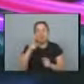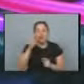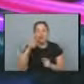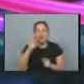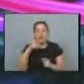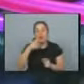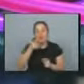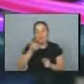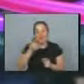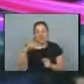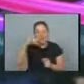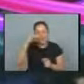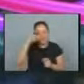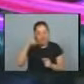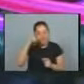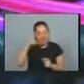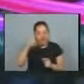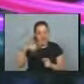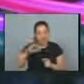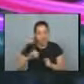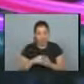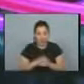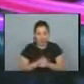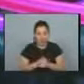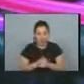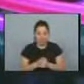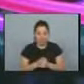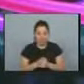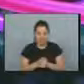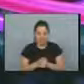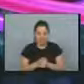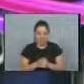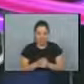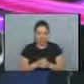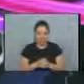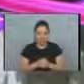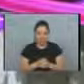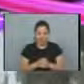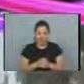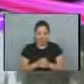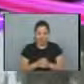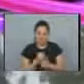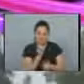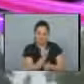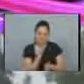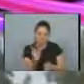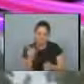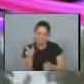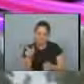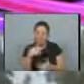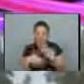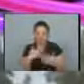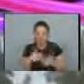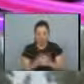Meltroso. No te vamos a devorar el trozo, te lo vamos a cortar y se lo vamos a tirar a los perros, ¿me escuchaste? Y puedes saludar a mi